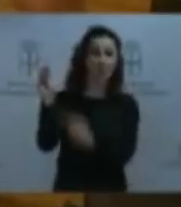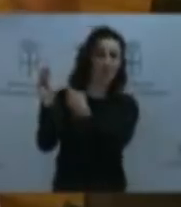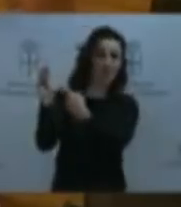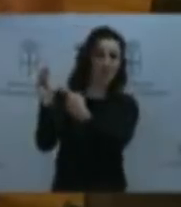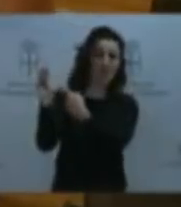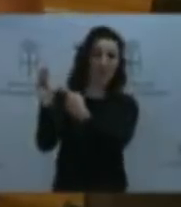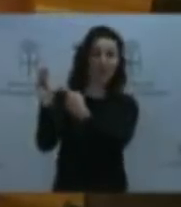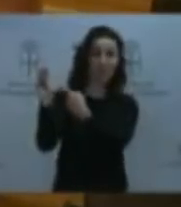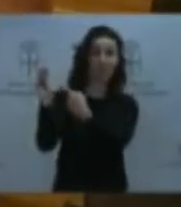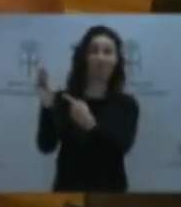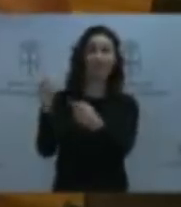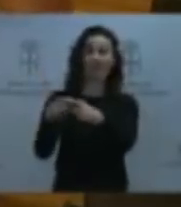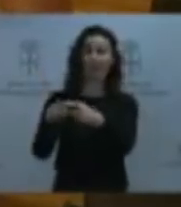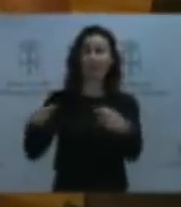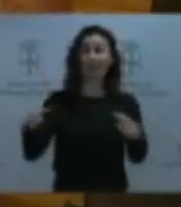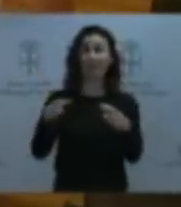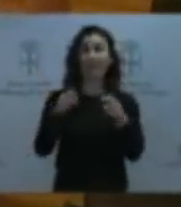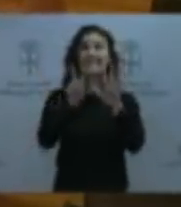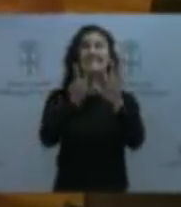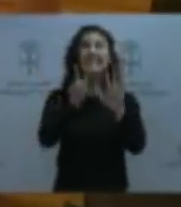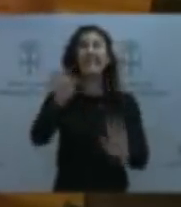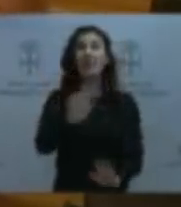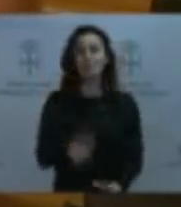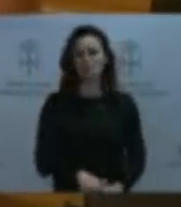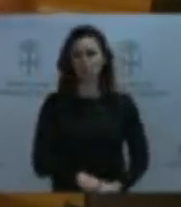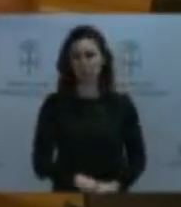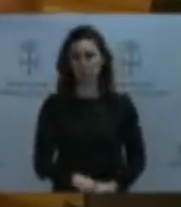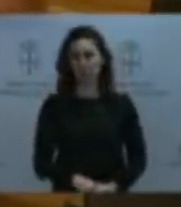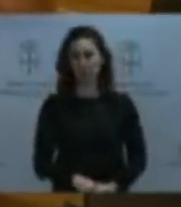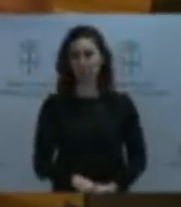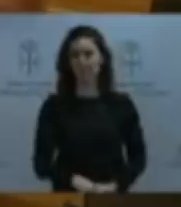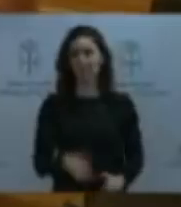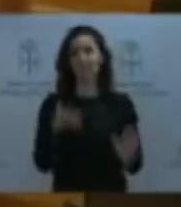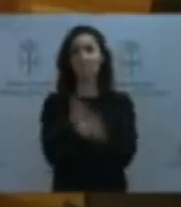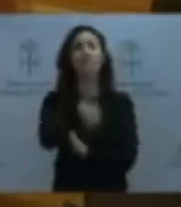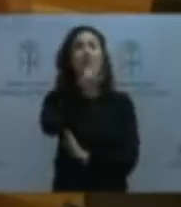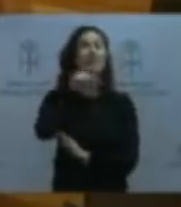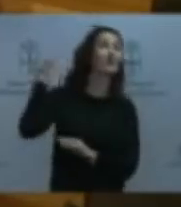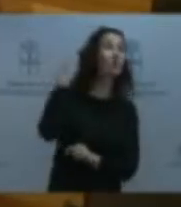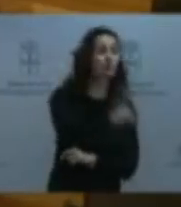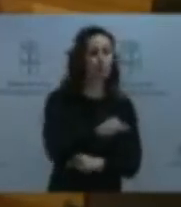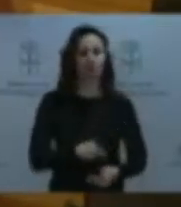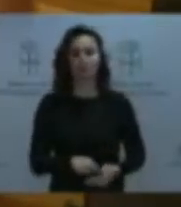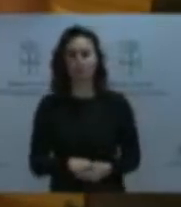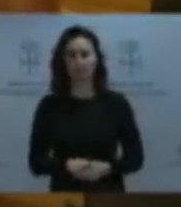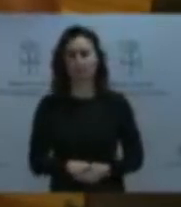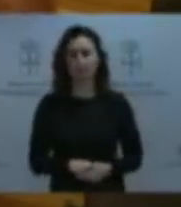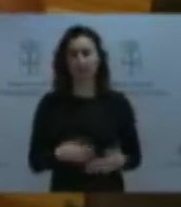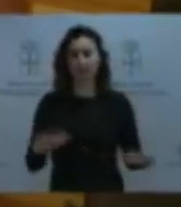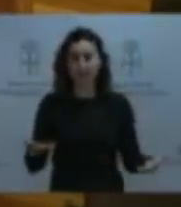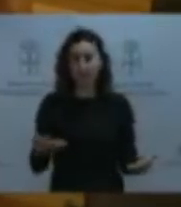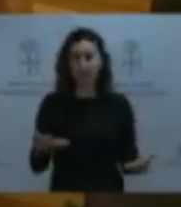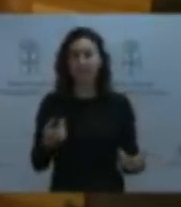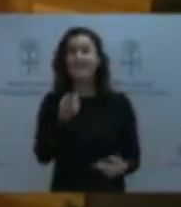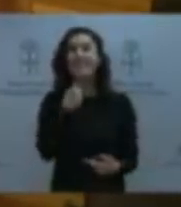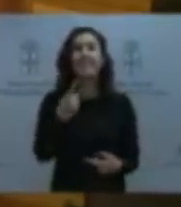Ese es el valor de la so palabra. Ese es el valor de la so palabra. Porque lo que está diciendo hasta ahora, lo que